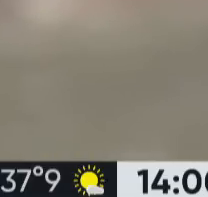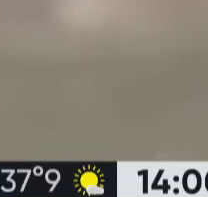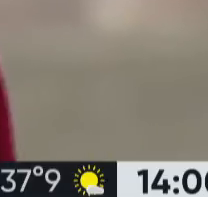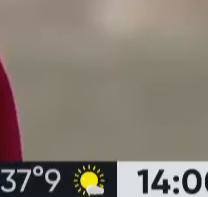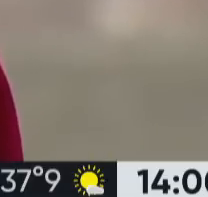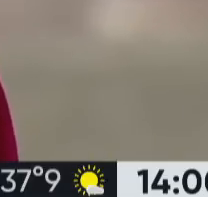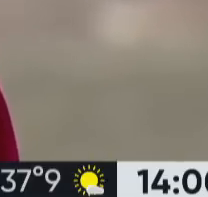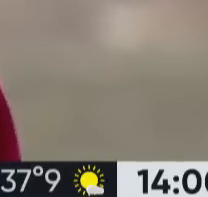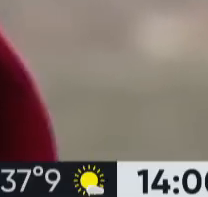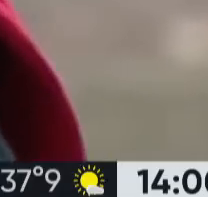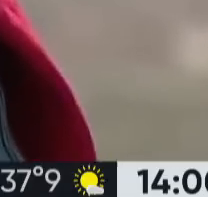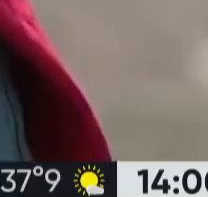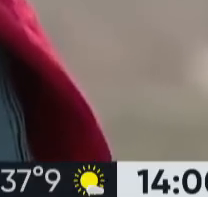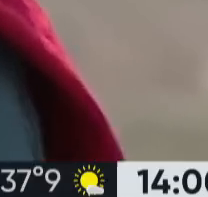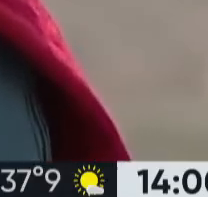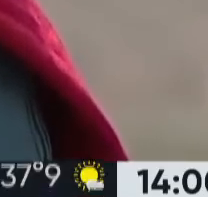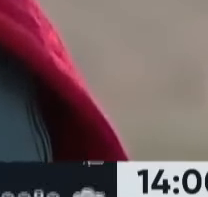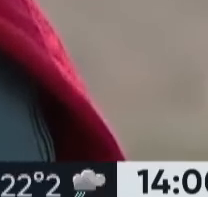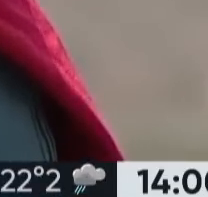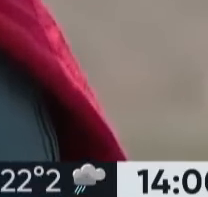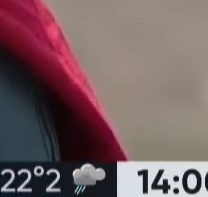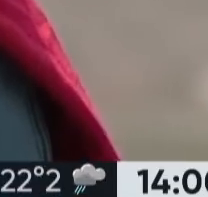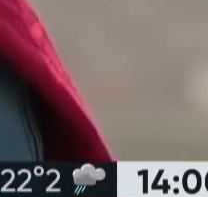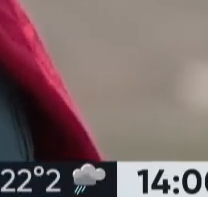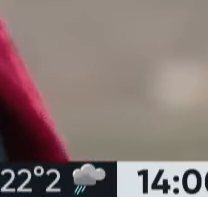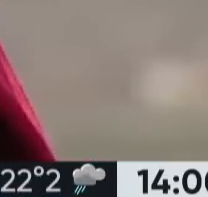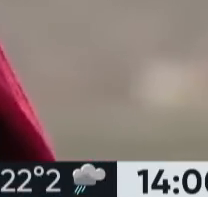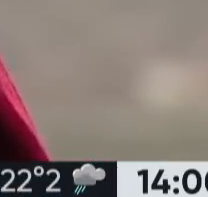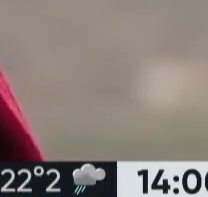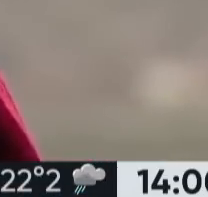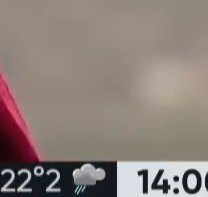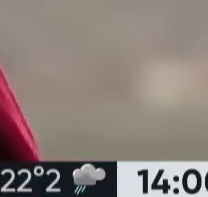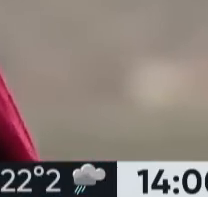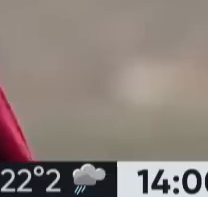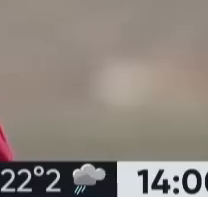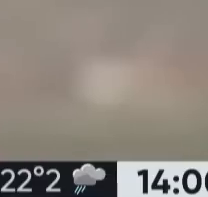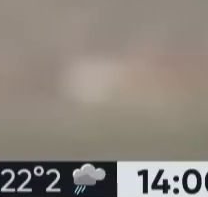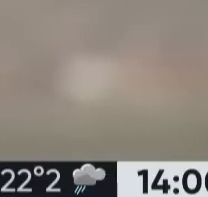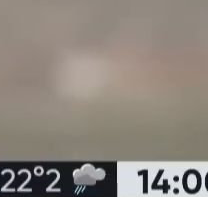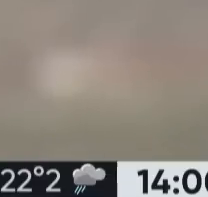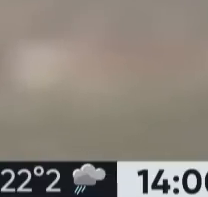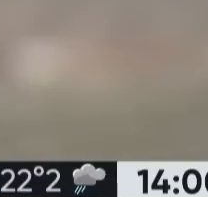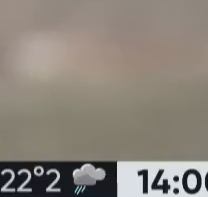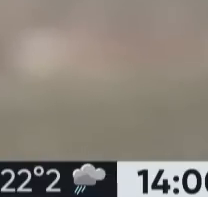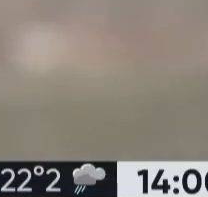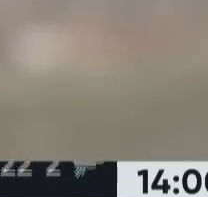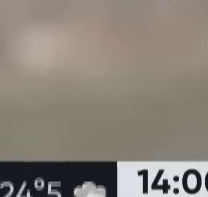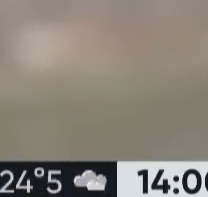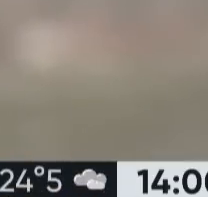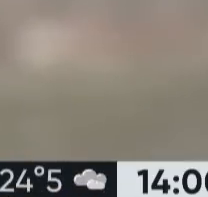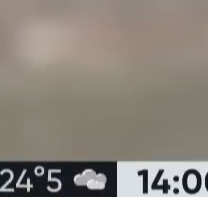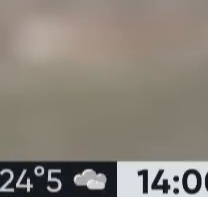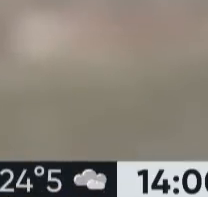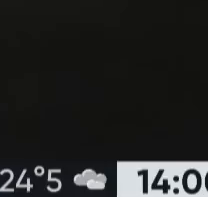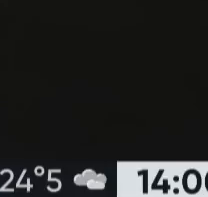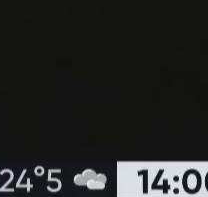Es así, Gracias, señor presidente. Gracias